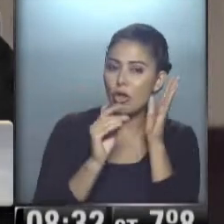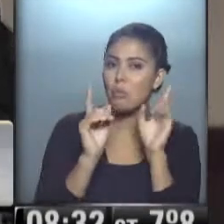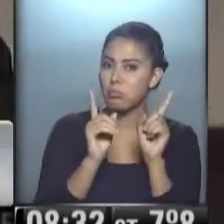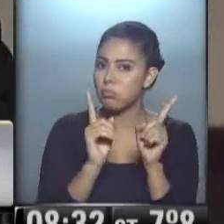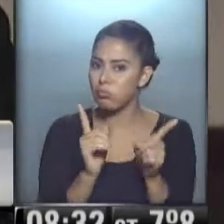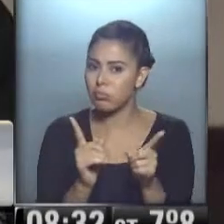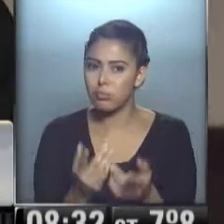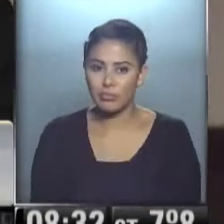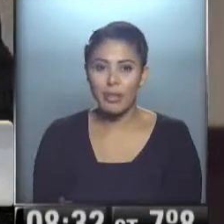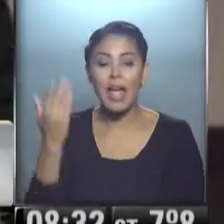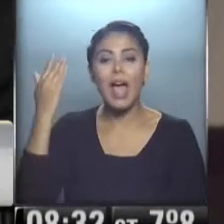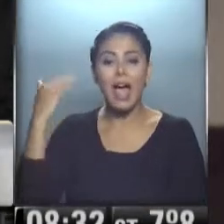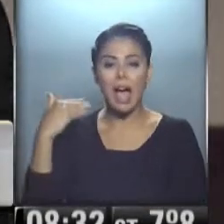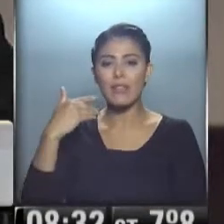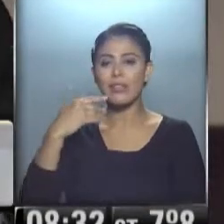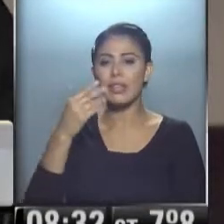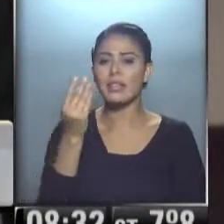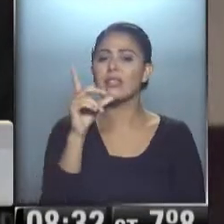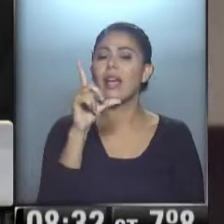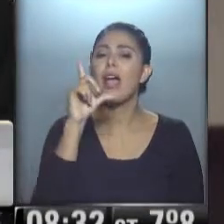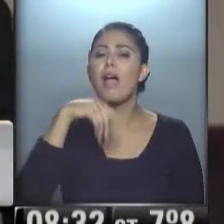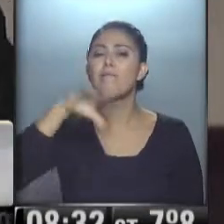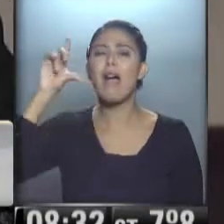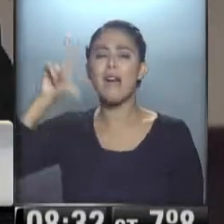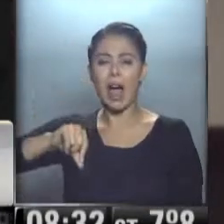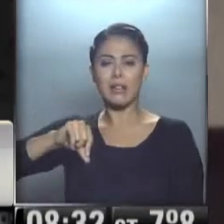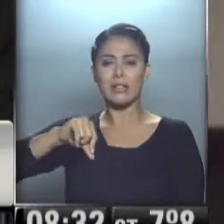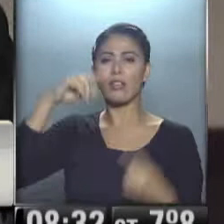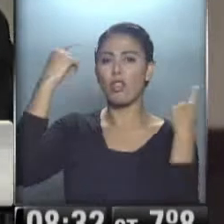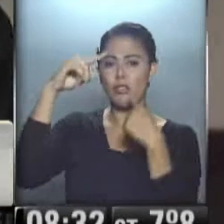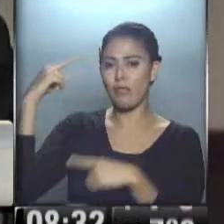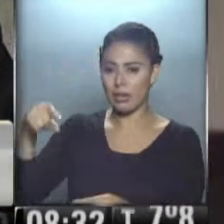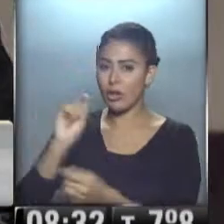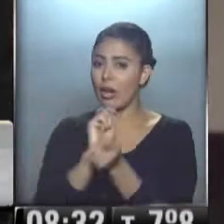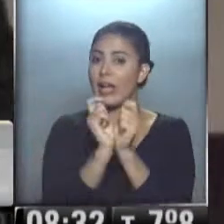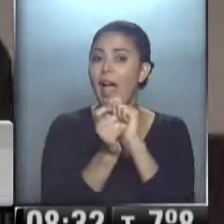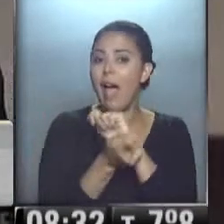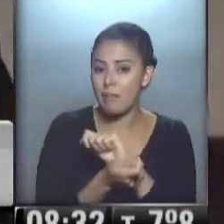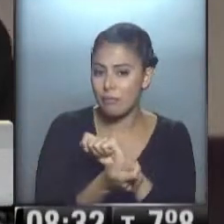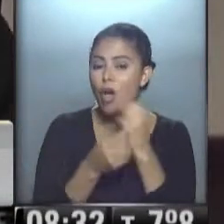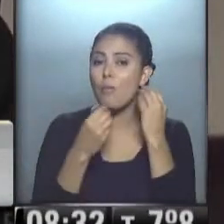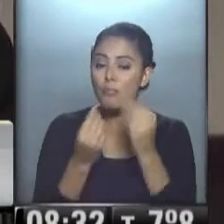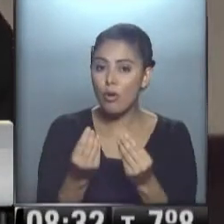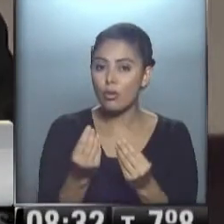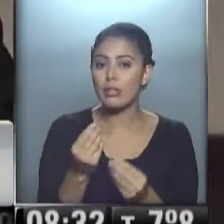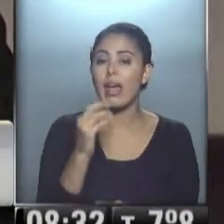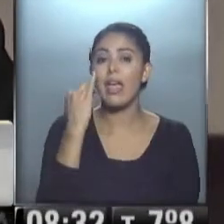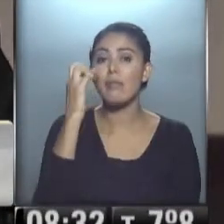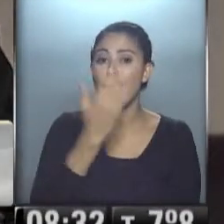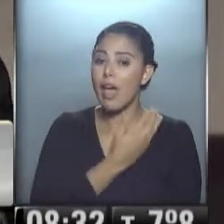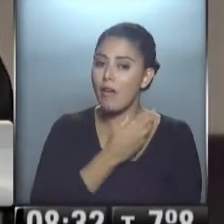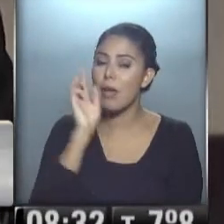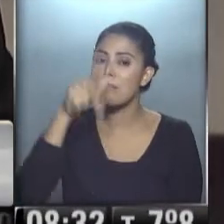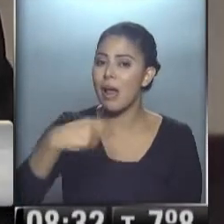dejó de ser la nafta más barata o con mucha diferencia de la demás esto tiene que ver con los planes de inversión que tiene y por fin la necesidad